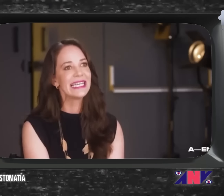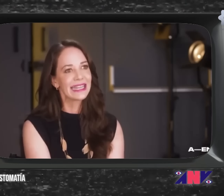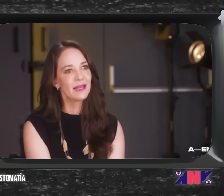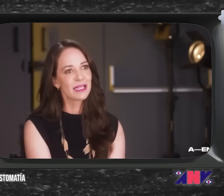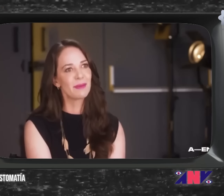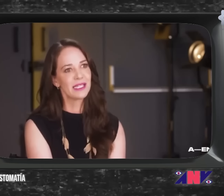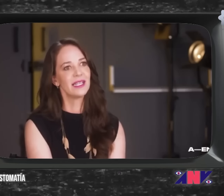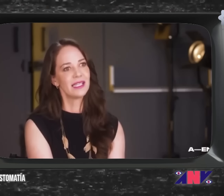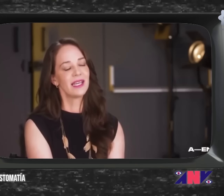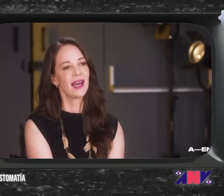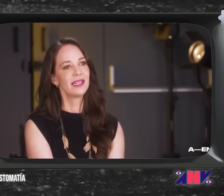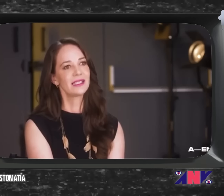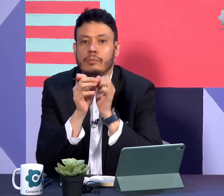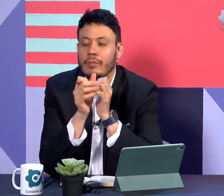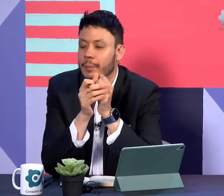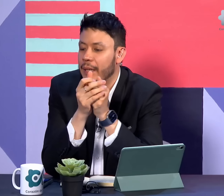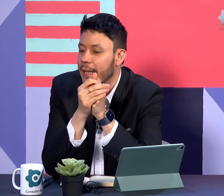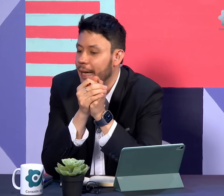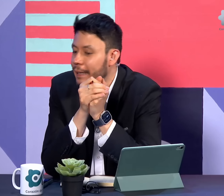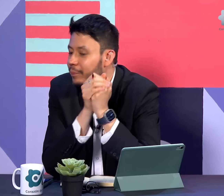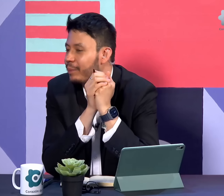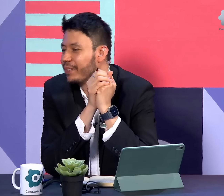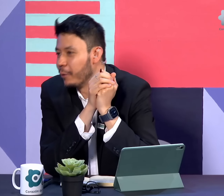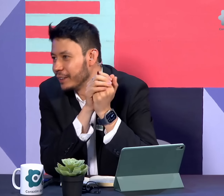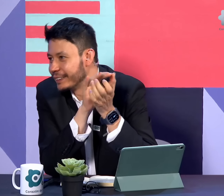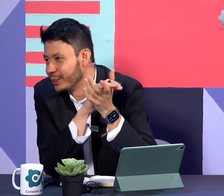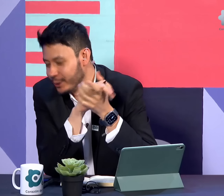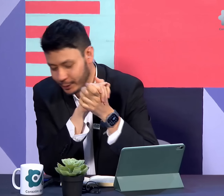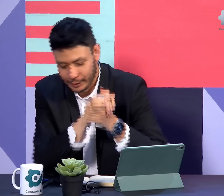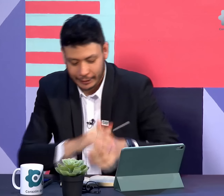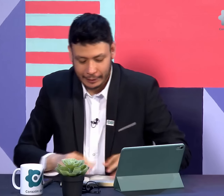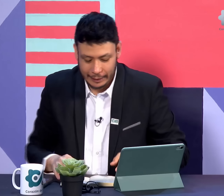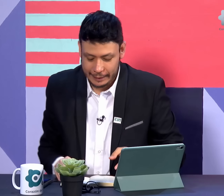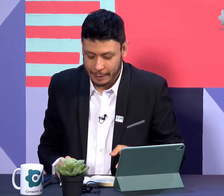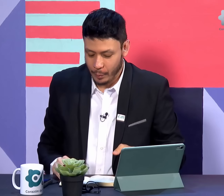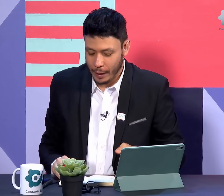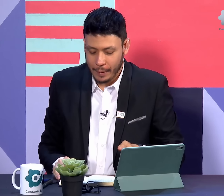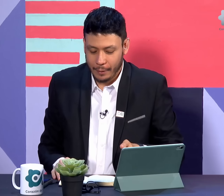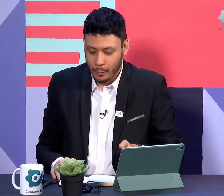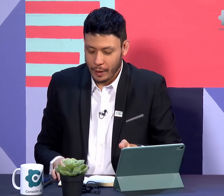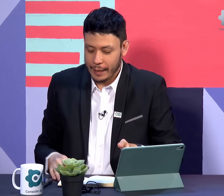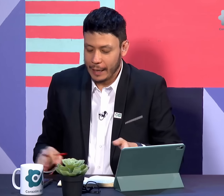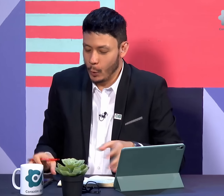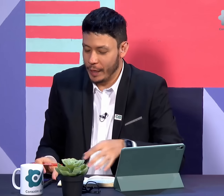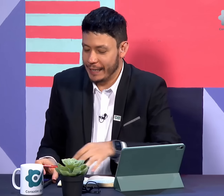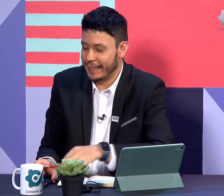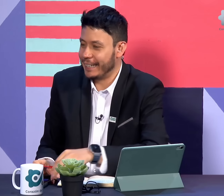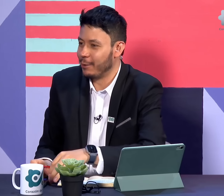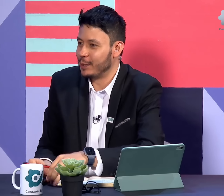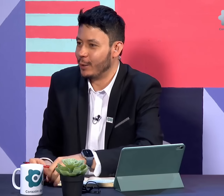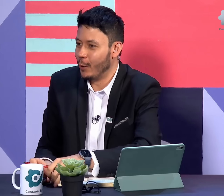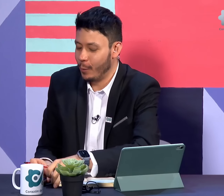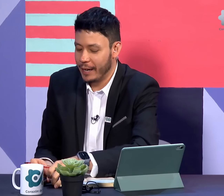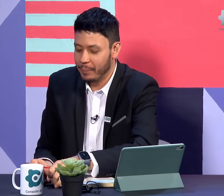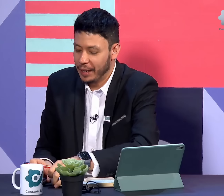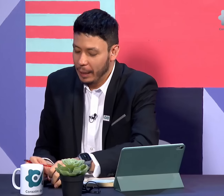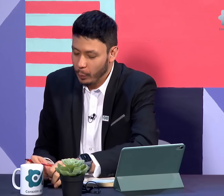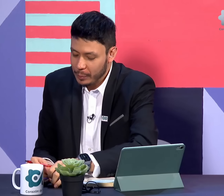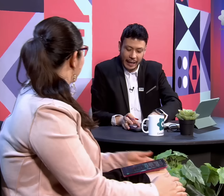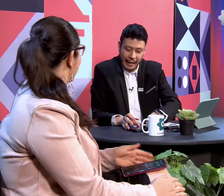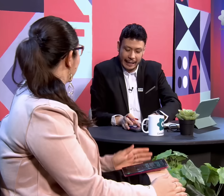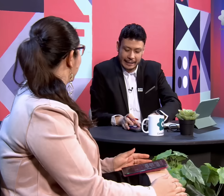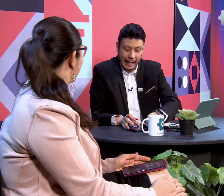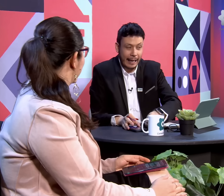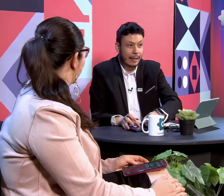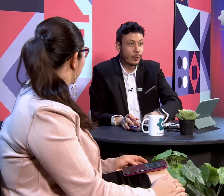las iniciativas presidenciales. Mira, Karen, qué bueno que estás con nosotros en este programa, como Muchas cada gracias. lunes, aquí aunque usted no lo vea.